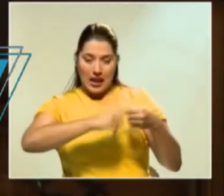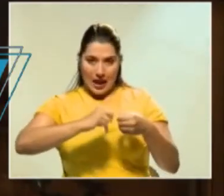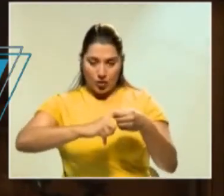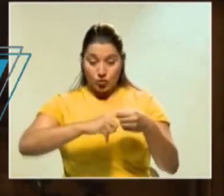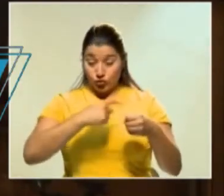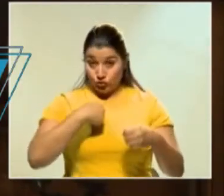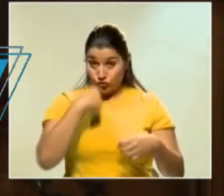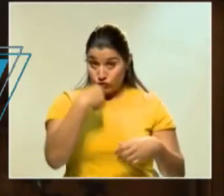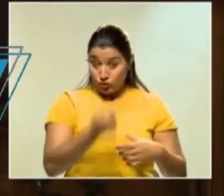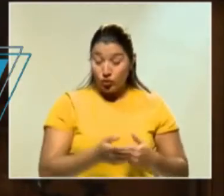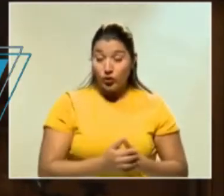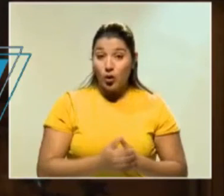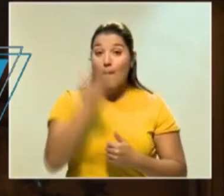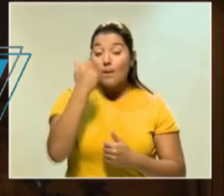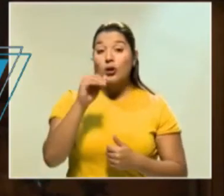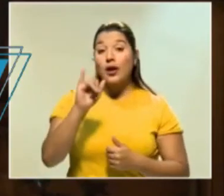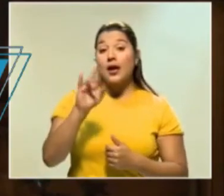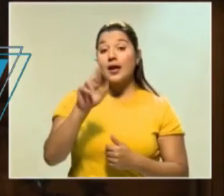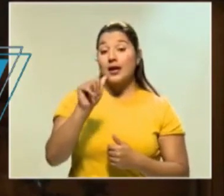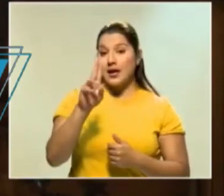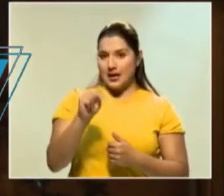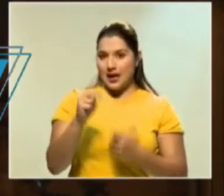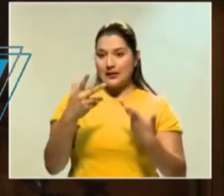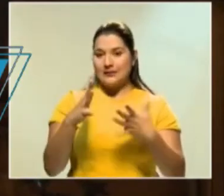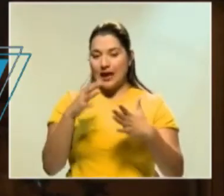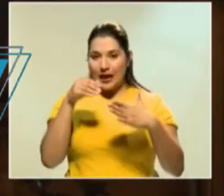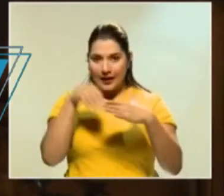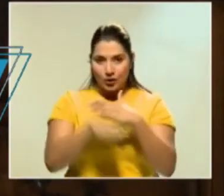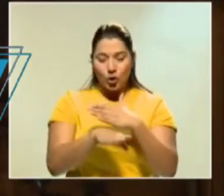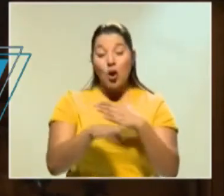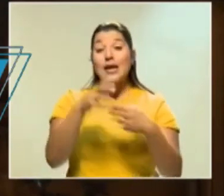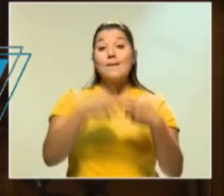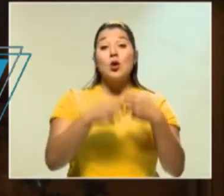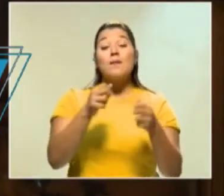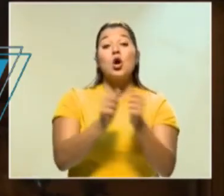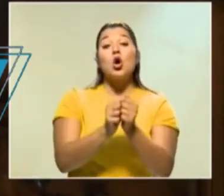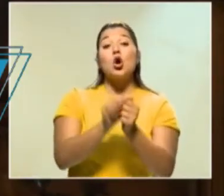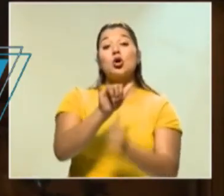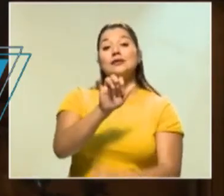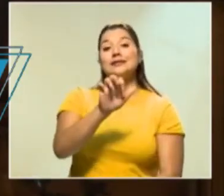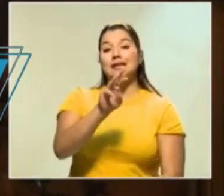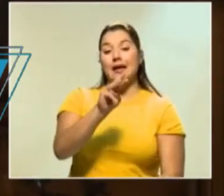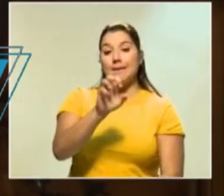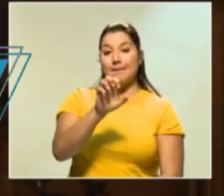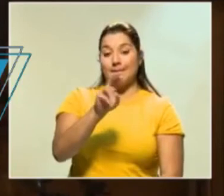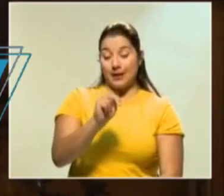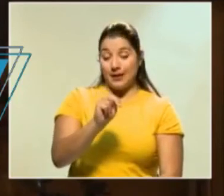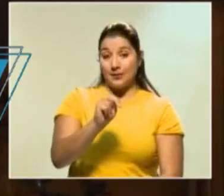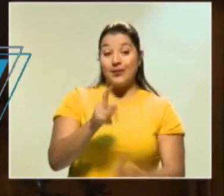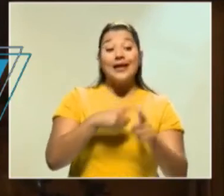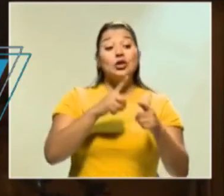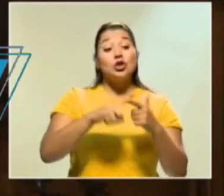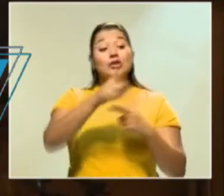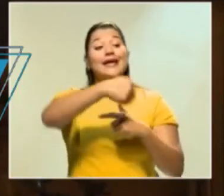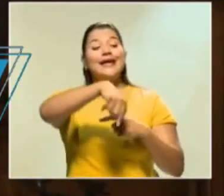lo digo porque Irán está interviniendo también en el conflicto en Yemen. Esos aliados de los que forman parte de la coalición